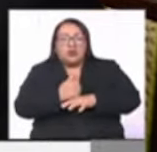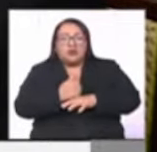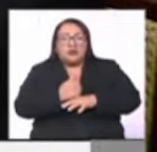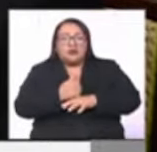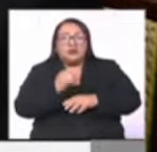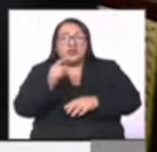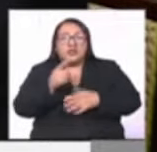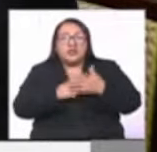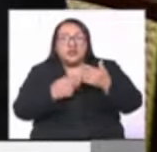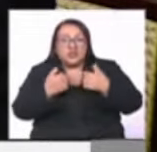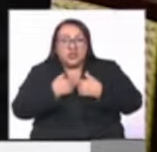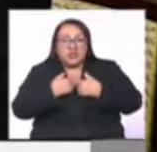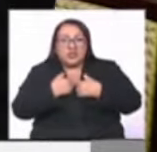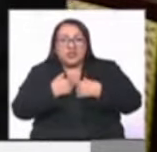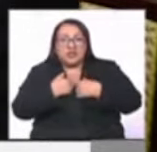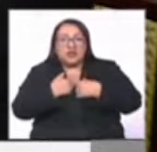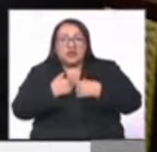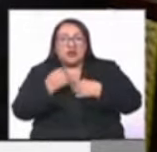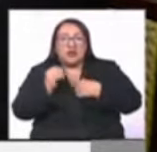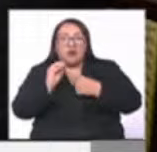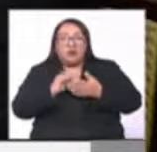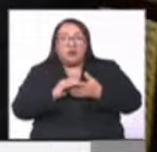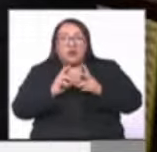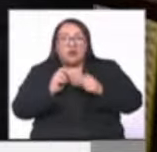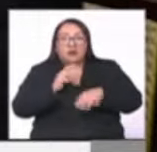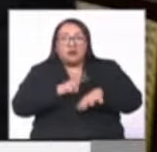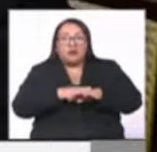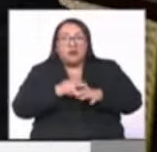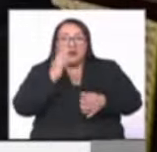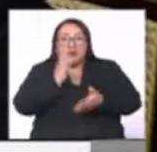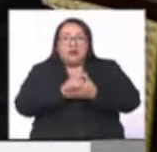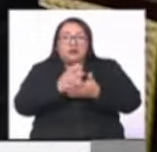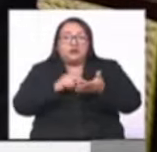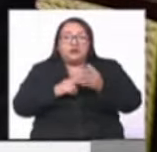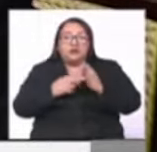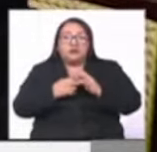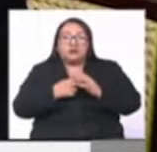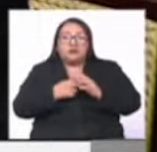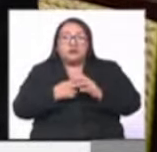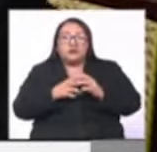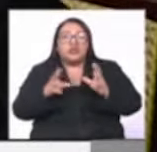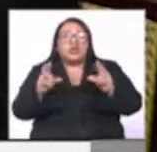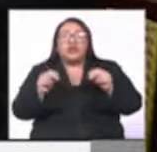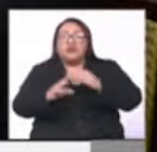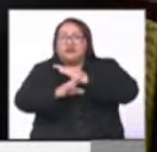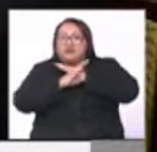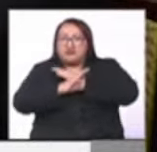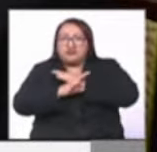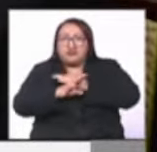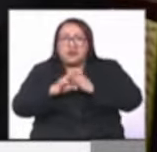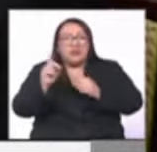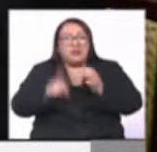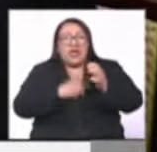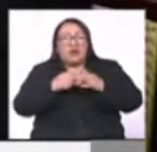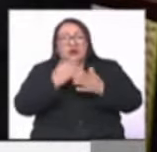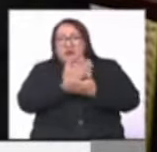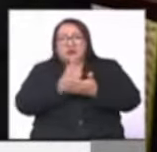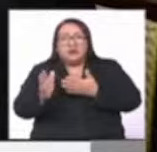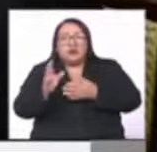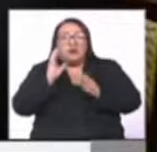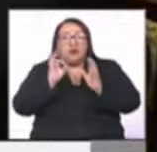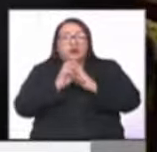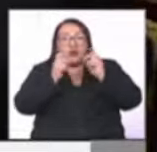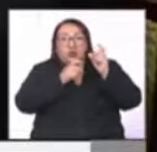entidades que tienen potestad punitiva estamos hablando de la sanción de inhabilitación como el caso